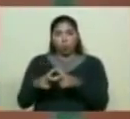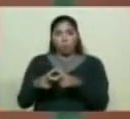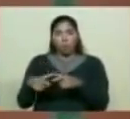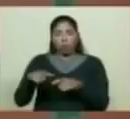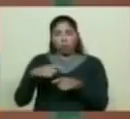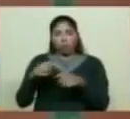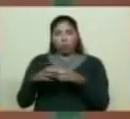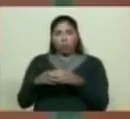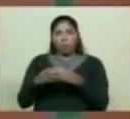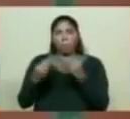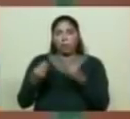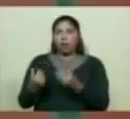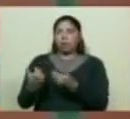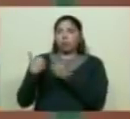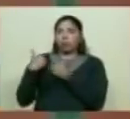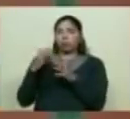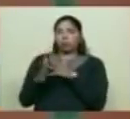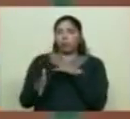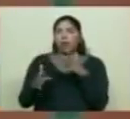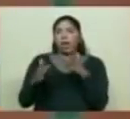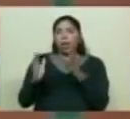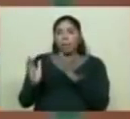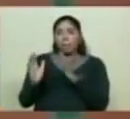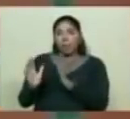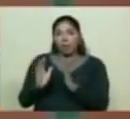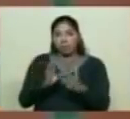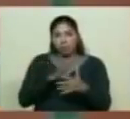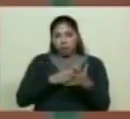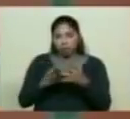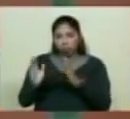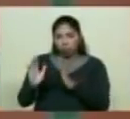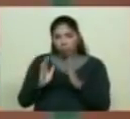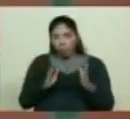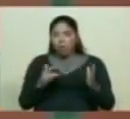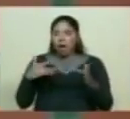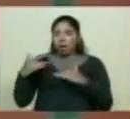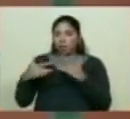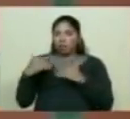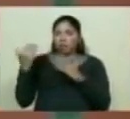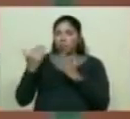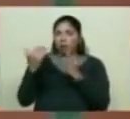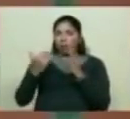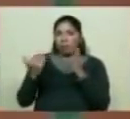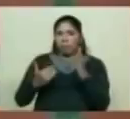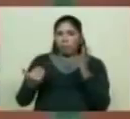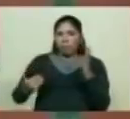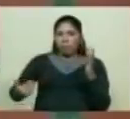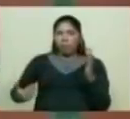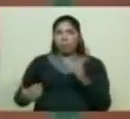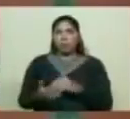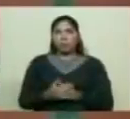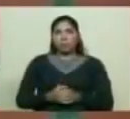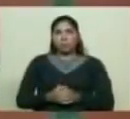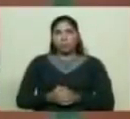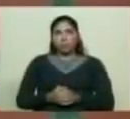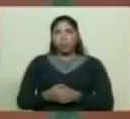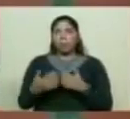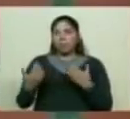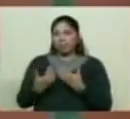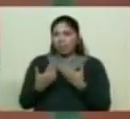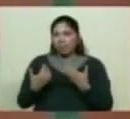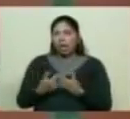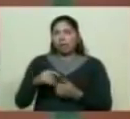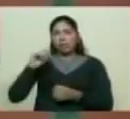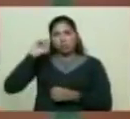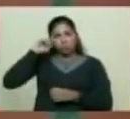del congreso de angostura que incluye el correo del orinoco los decretos de bolívar las batallas del yang